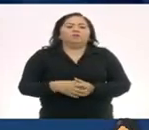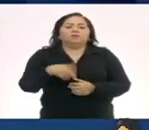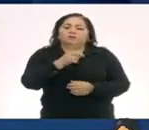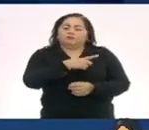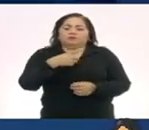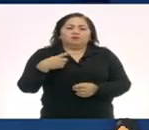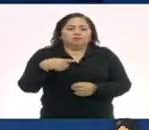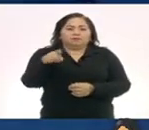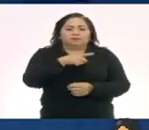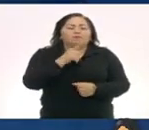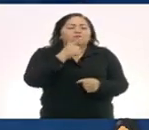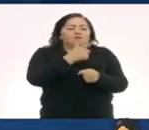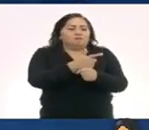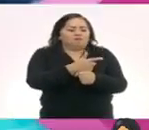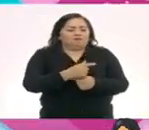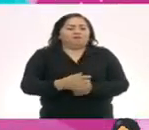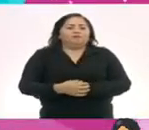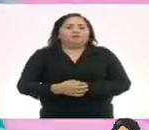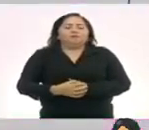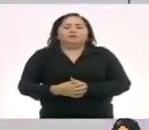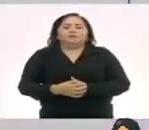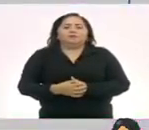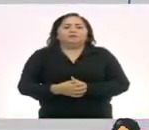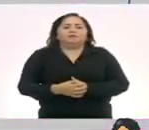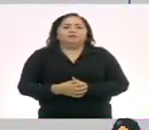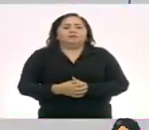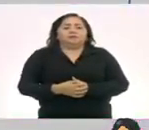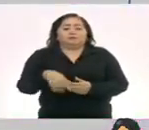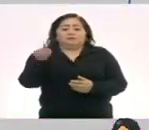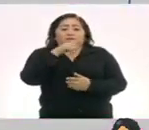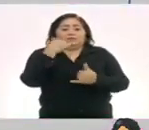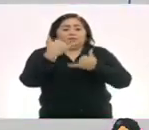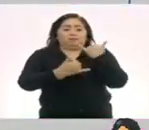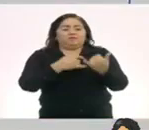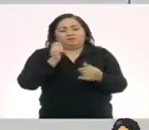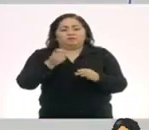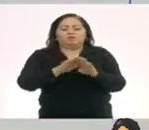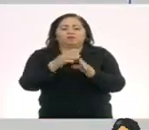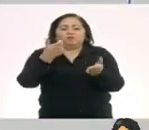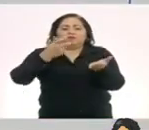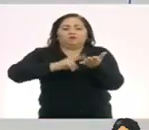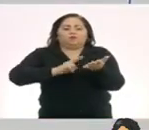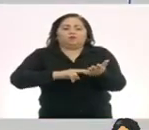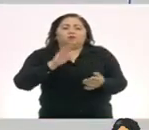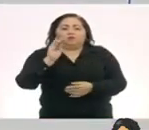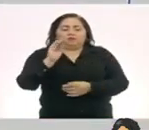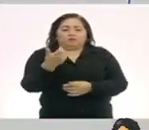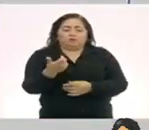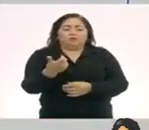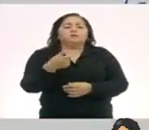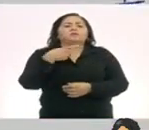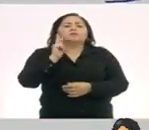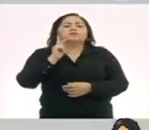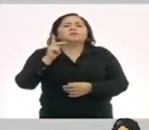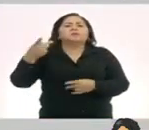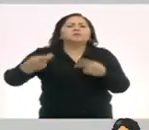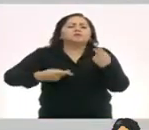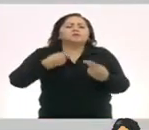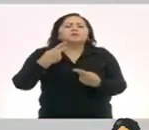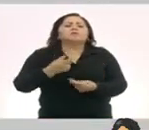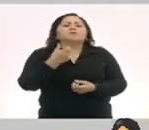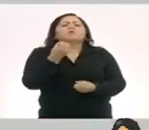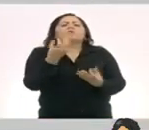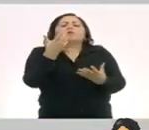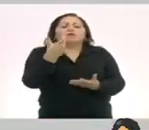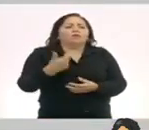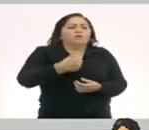debemos tener en cuenta. Entonces el juego costó 90 pesos. 90 pesos. Y me preguntan que cuánto